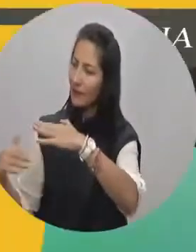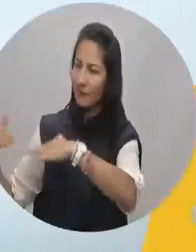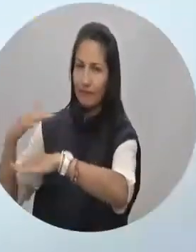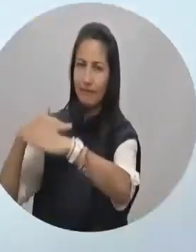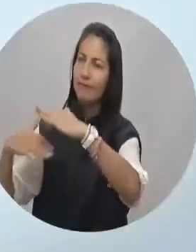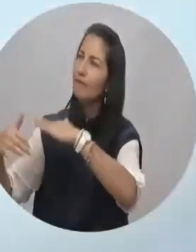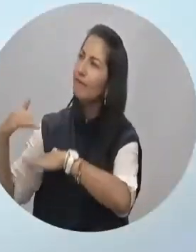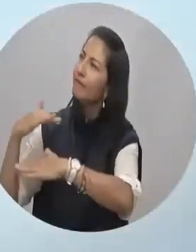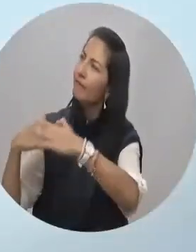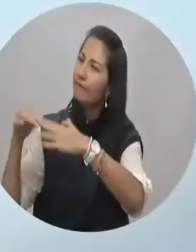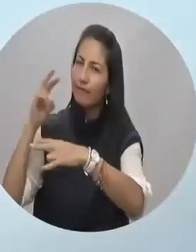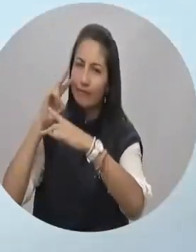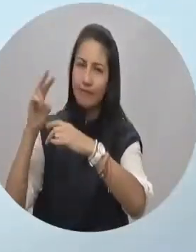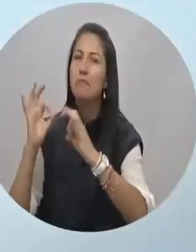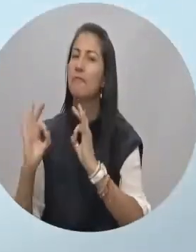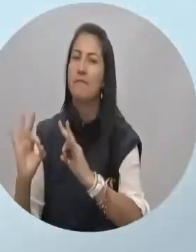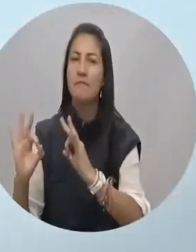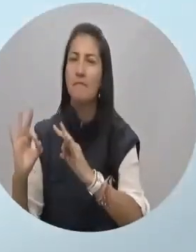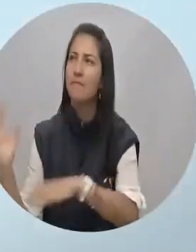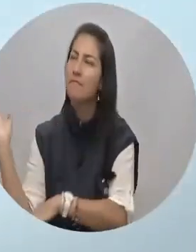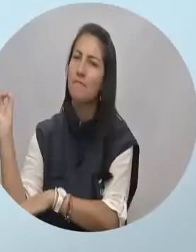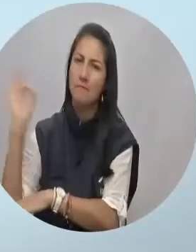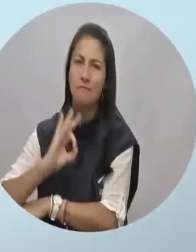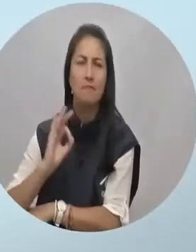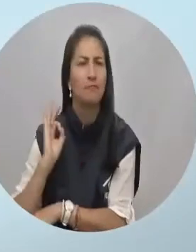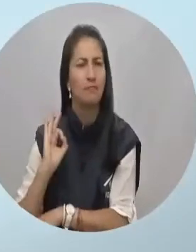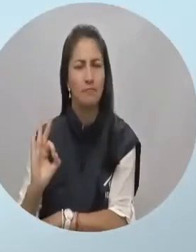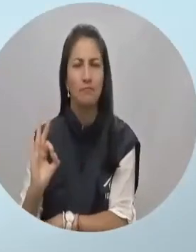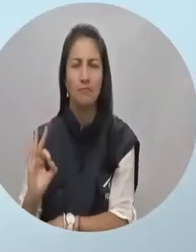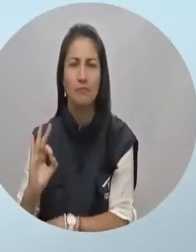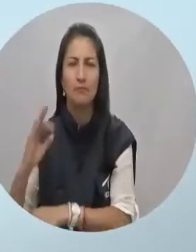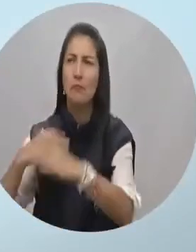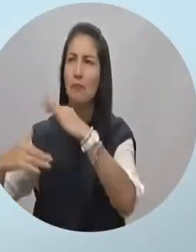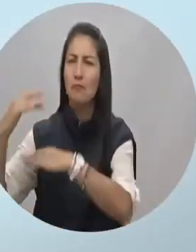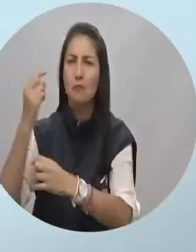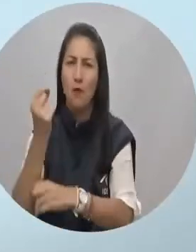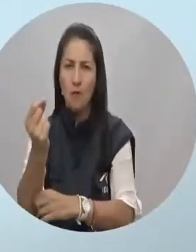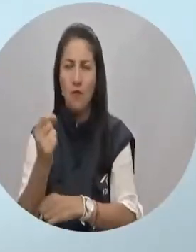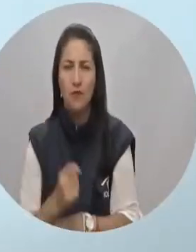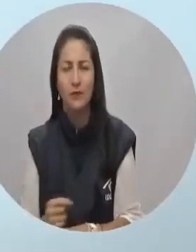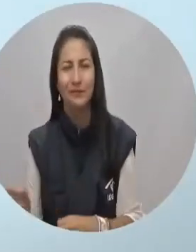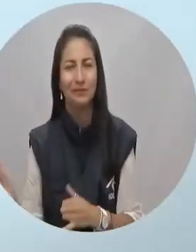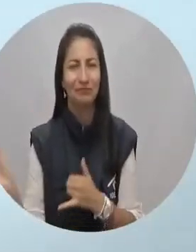Sobre San Andrés y Providencia también esperamos una mañana soleada con pocas nubes.